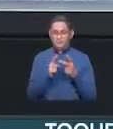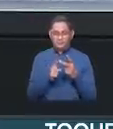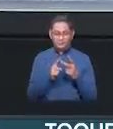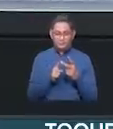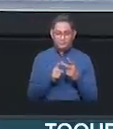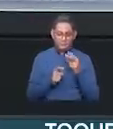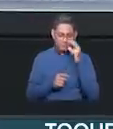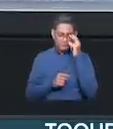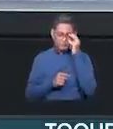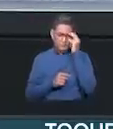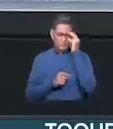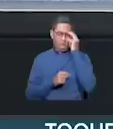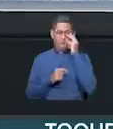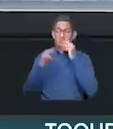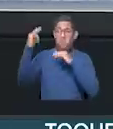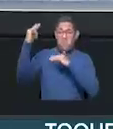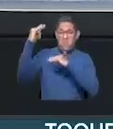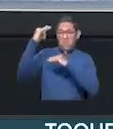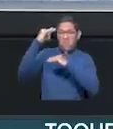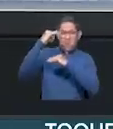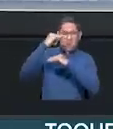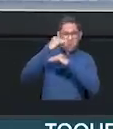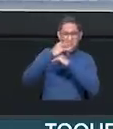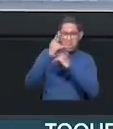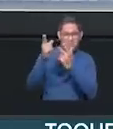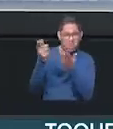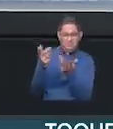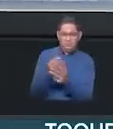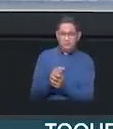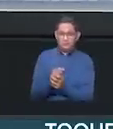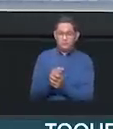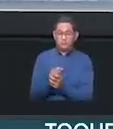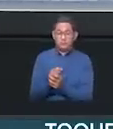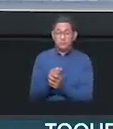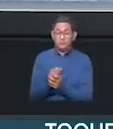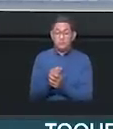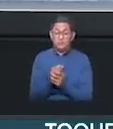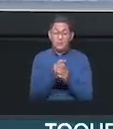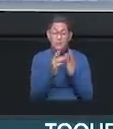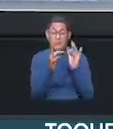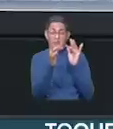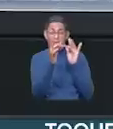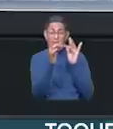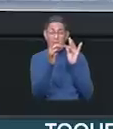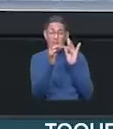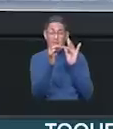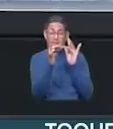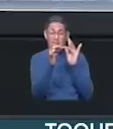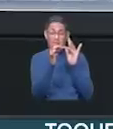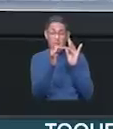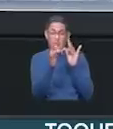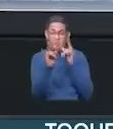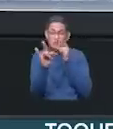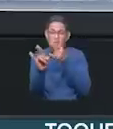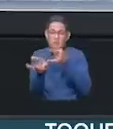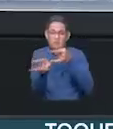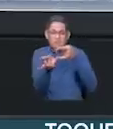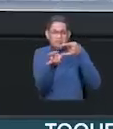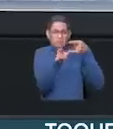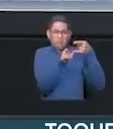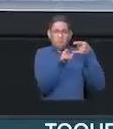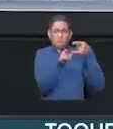el pasajero debe subir en la declaración jurada de salud una prueba cómic